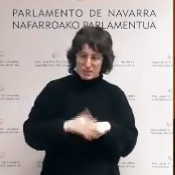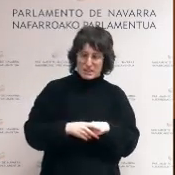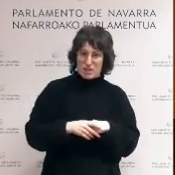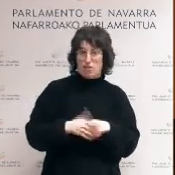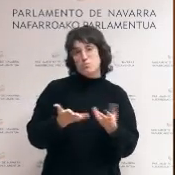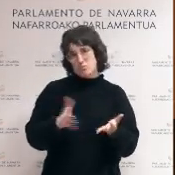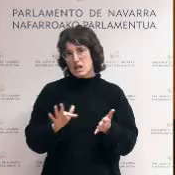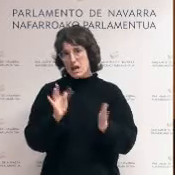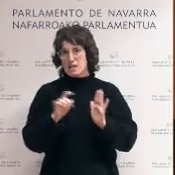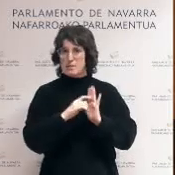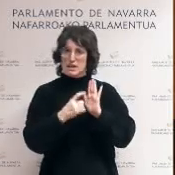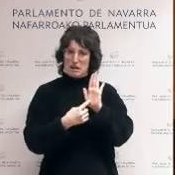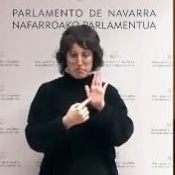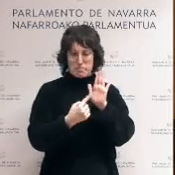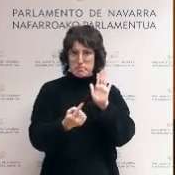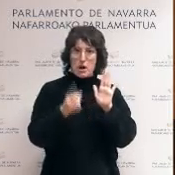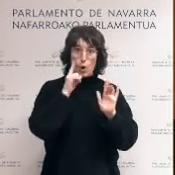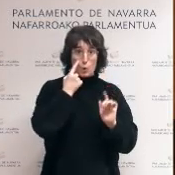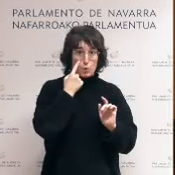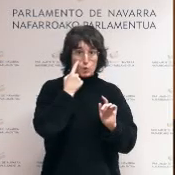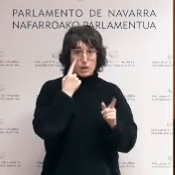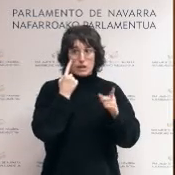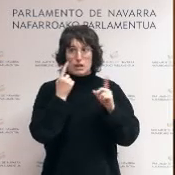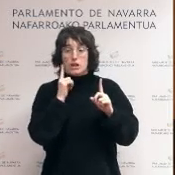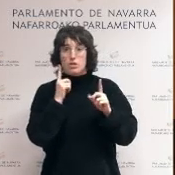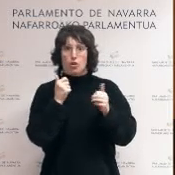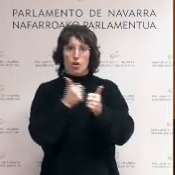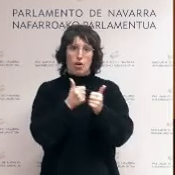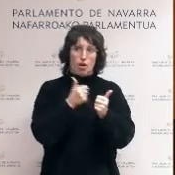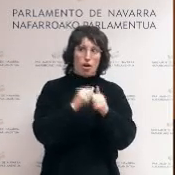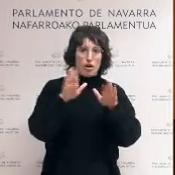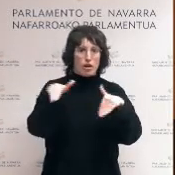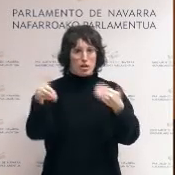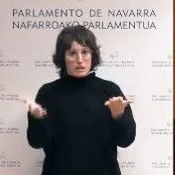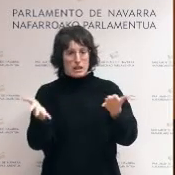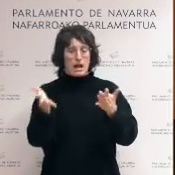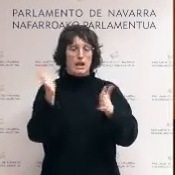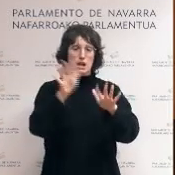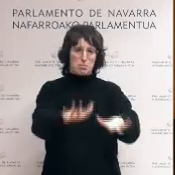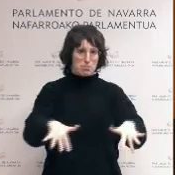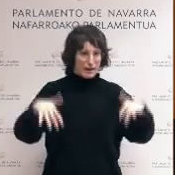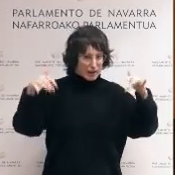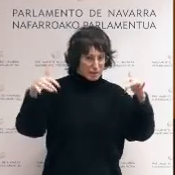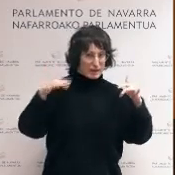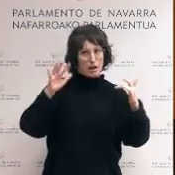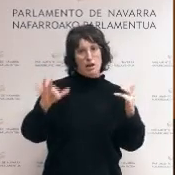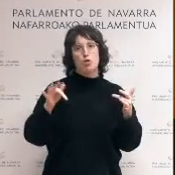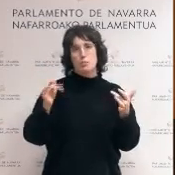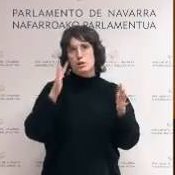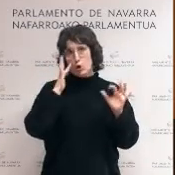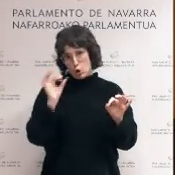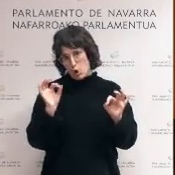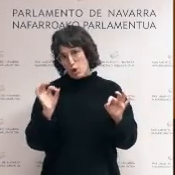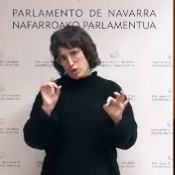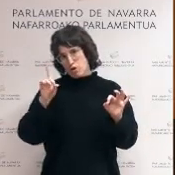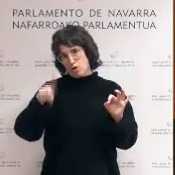puede ser de otra manera, auditorías externas, control parlamentario y posibilidad, lógicamente, de Cámara de